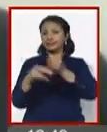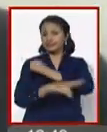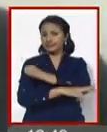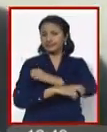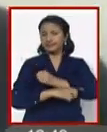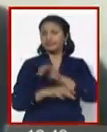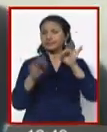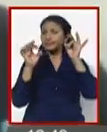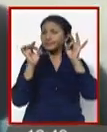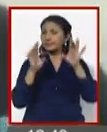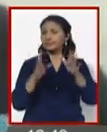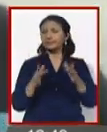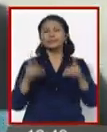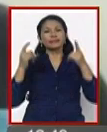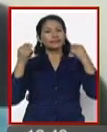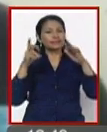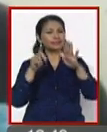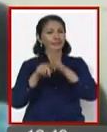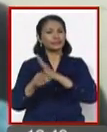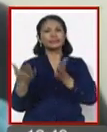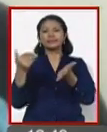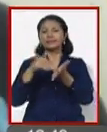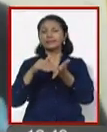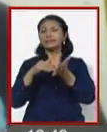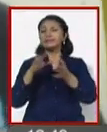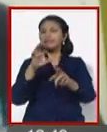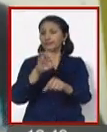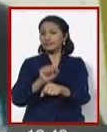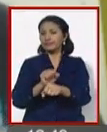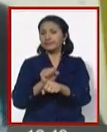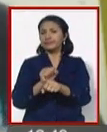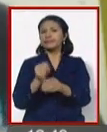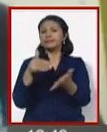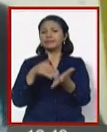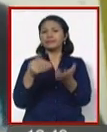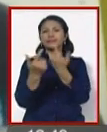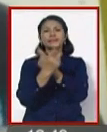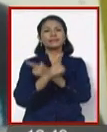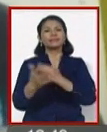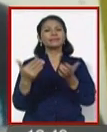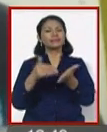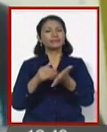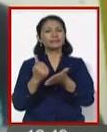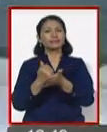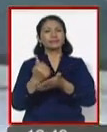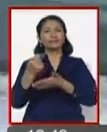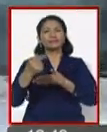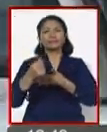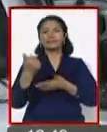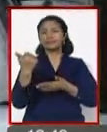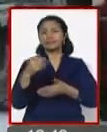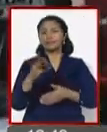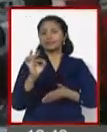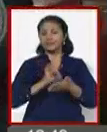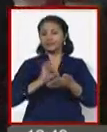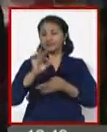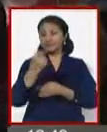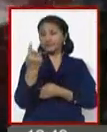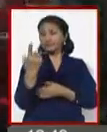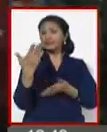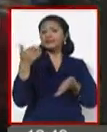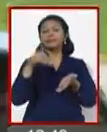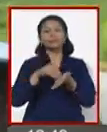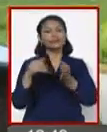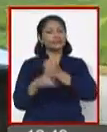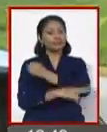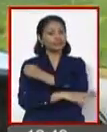agravado, lesiones gravísimas y tentativa de homicidio, otra vez fue detenido y salió libre en agosto del 2010. En febrero del 2011,